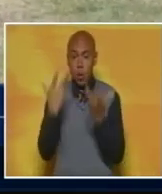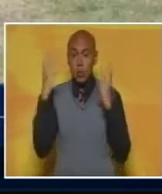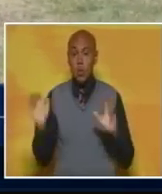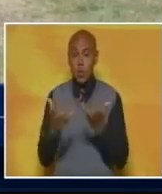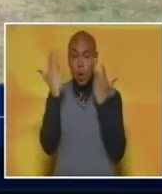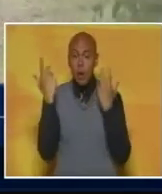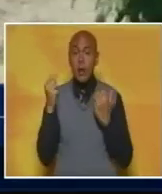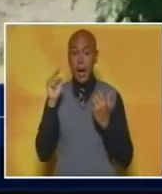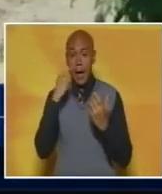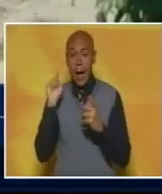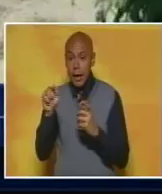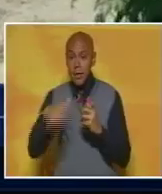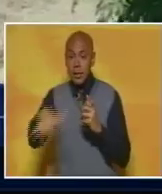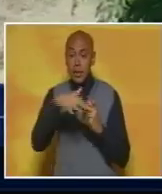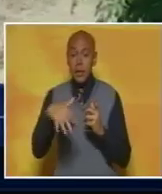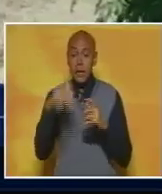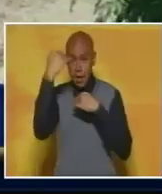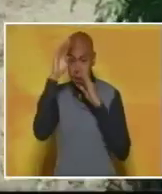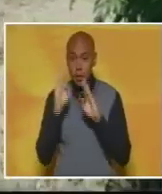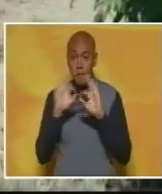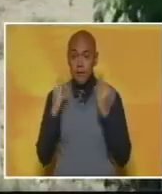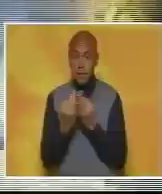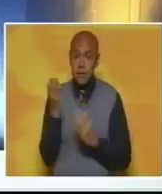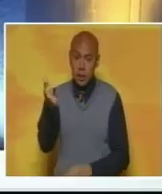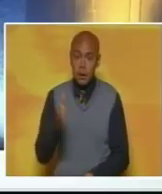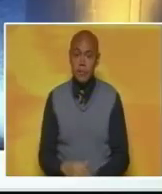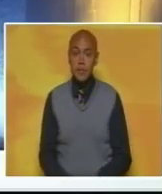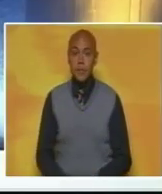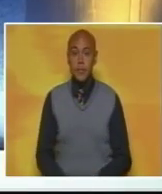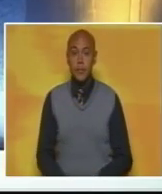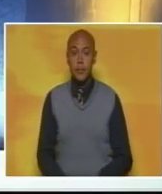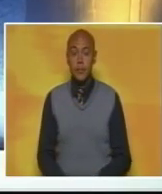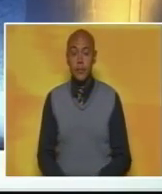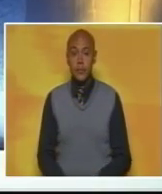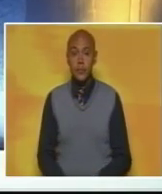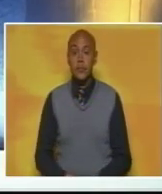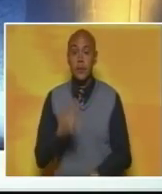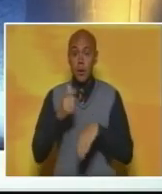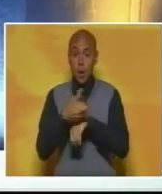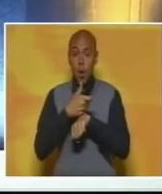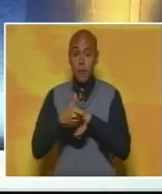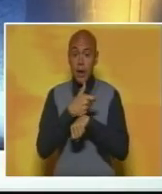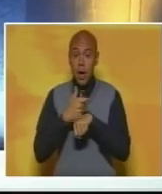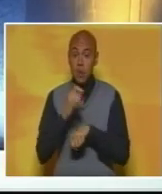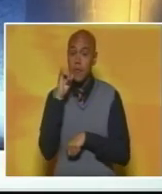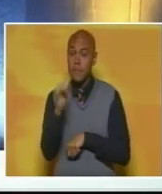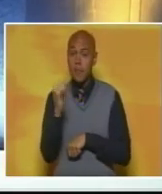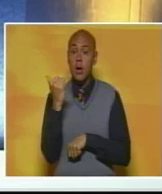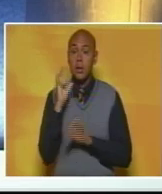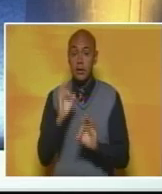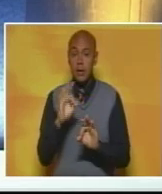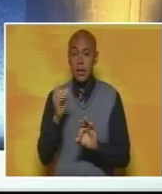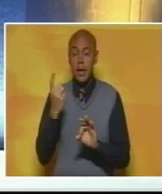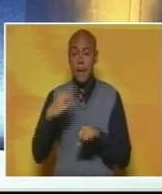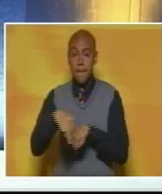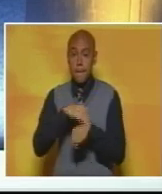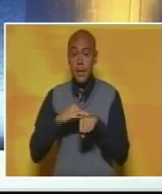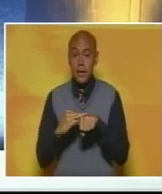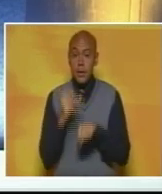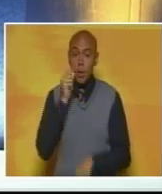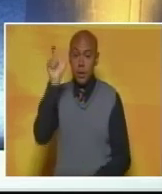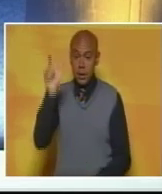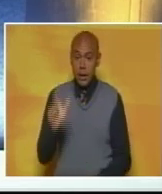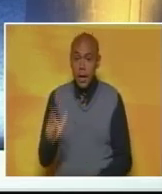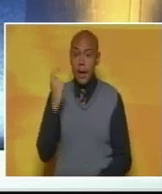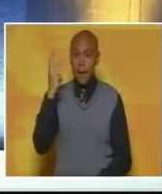y destacó que están atendiendo a los familiares de las víctimas. El Gobierno Nacional denunció las declaraciones del ministro de Interior